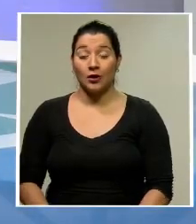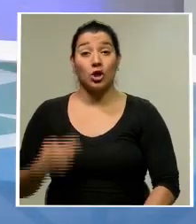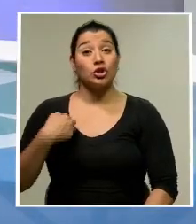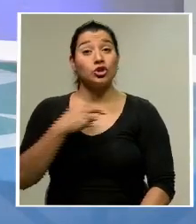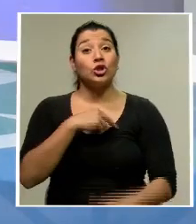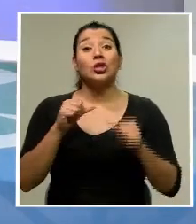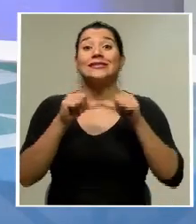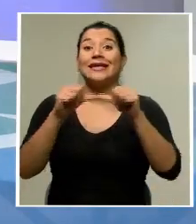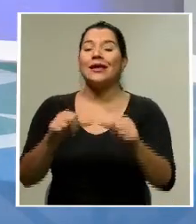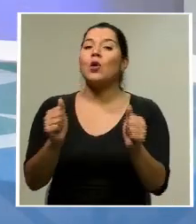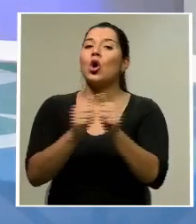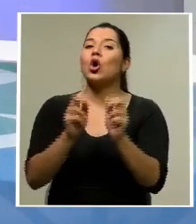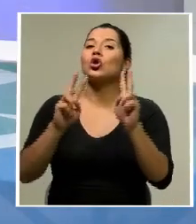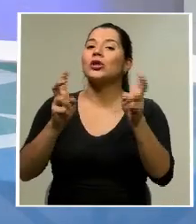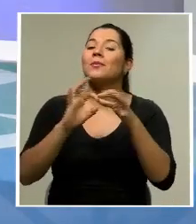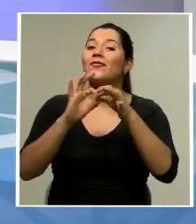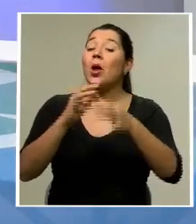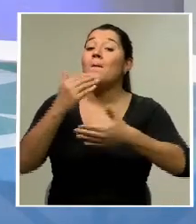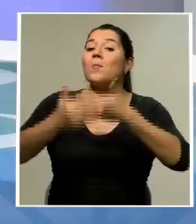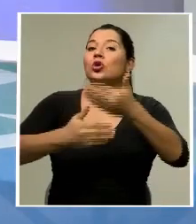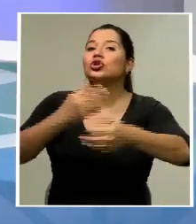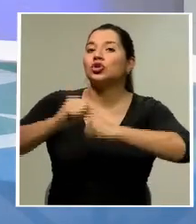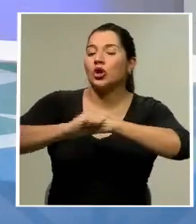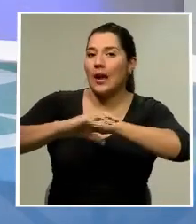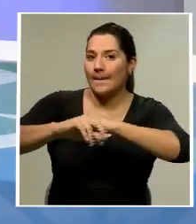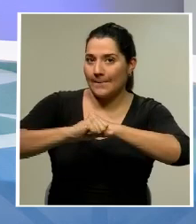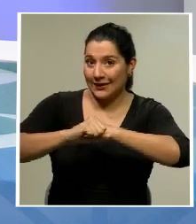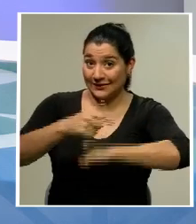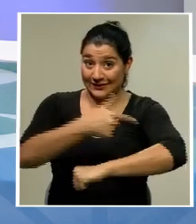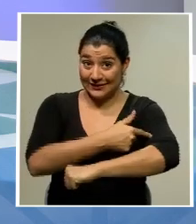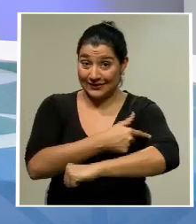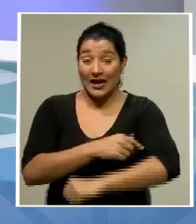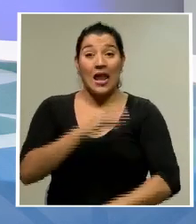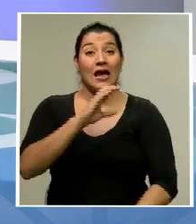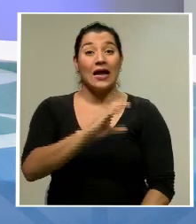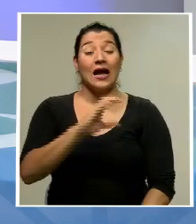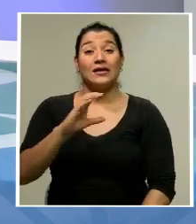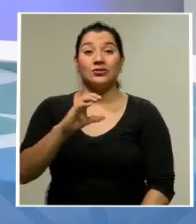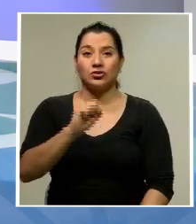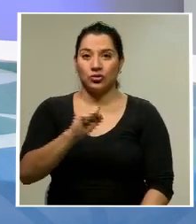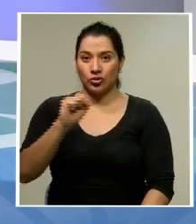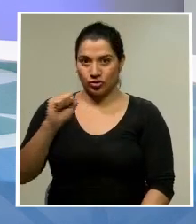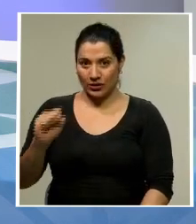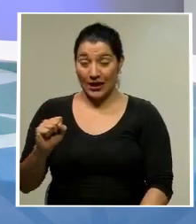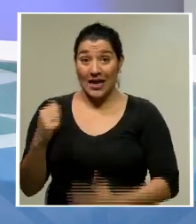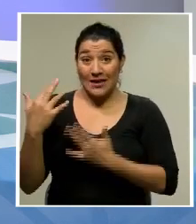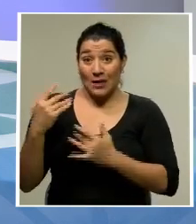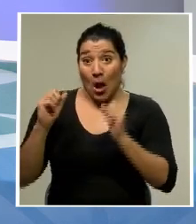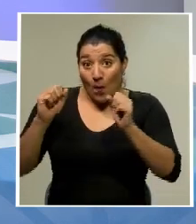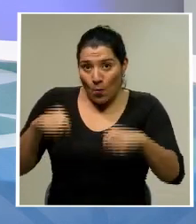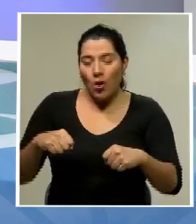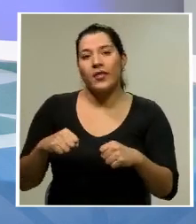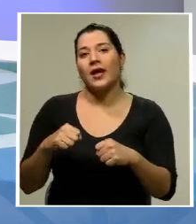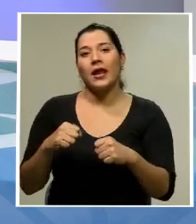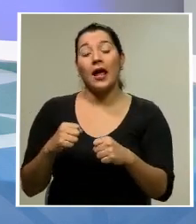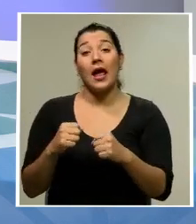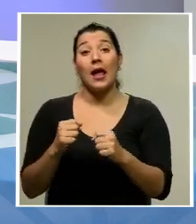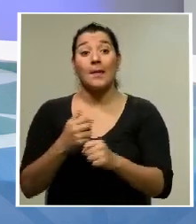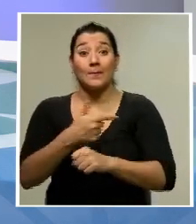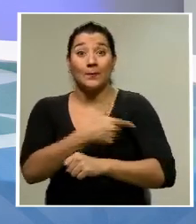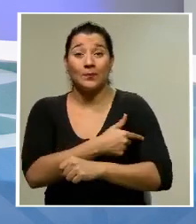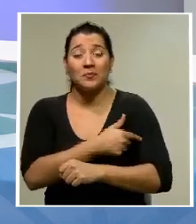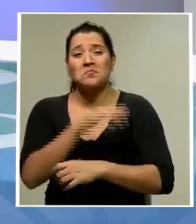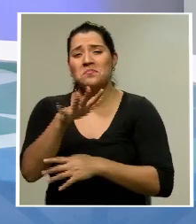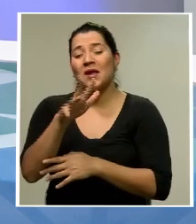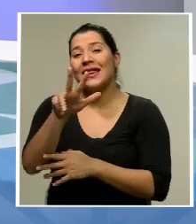Continuando con temas de la campaña de vacunación, la Caja Costarricense del Seguro Social espera aplicar en los próximos días al